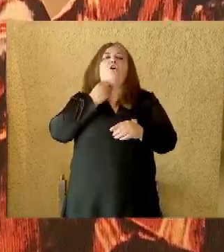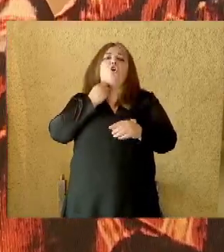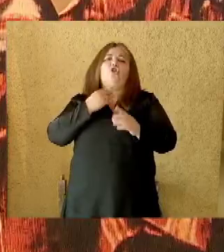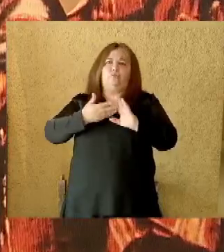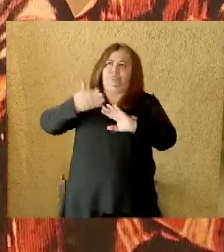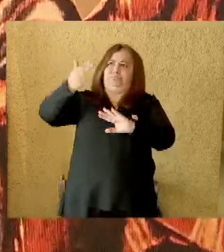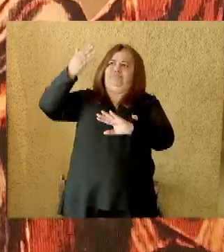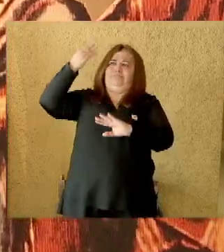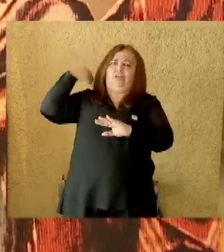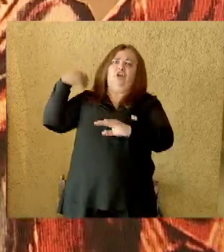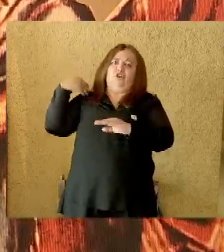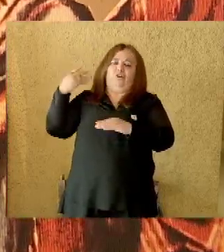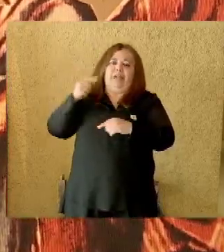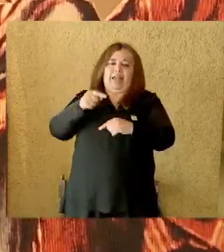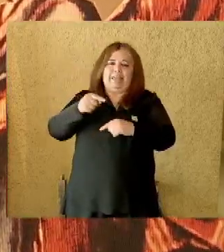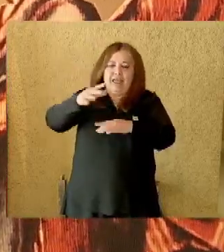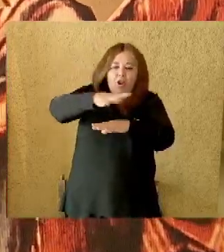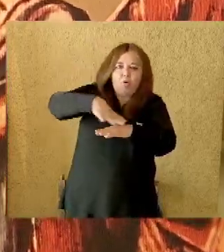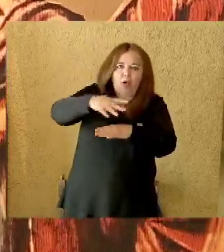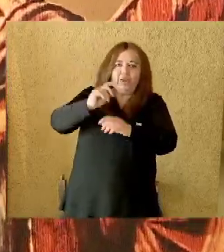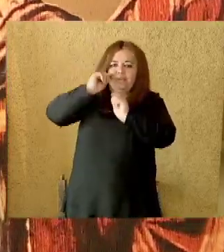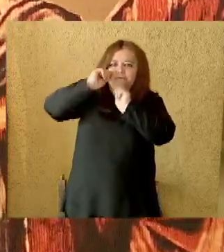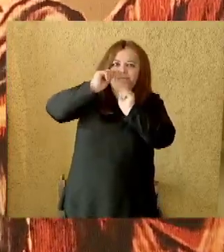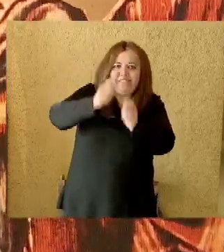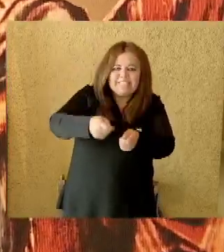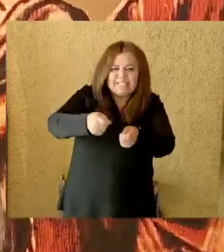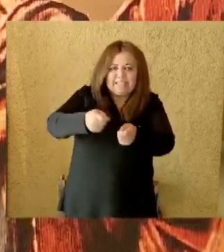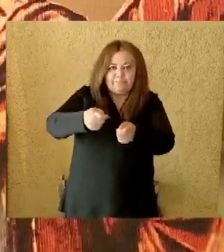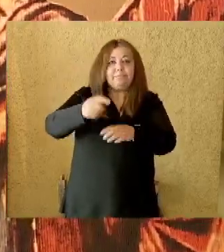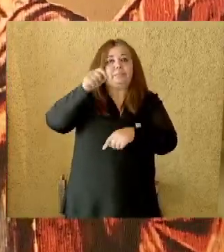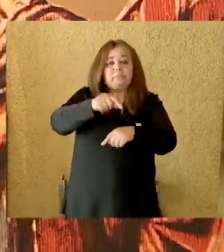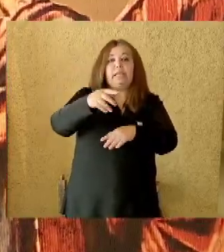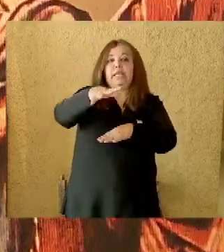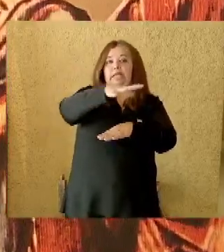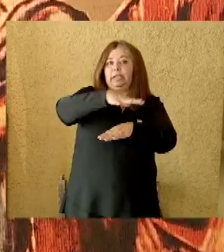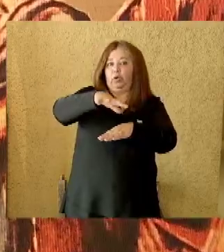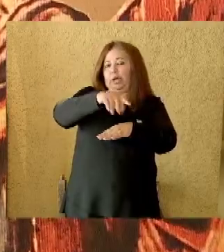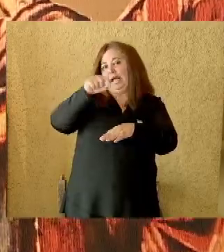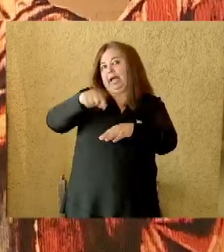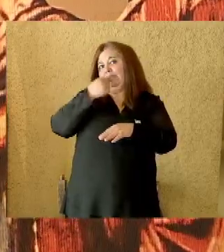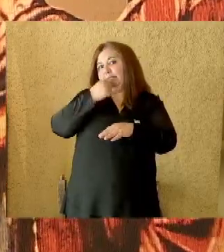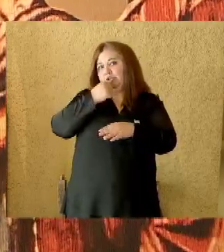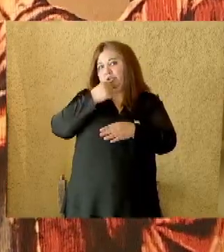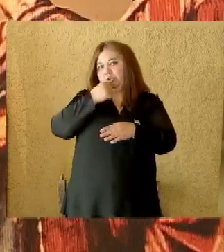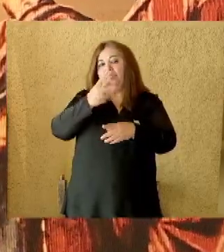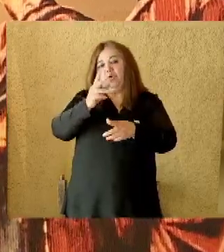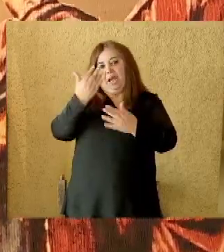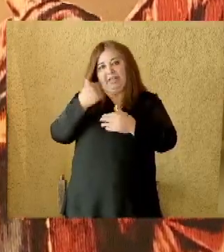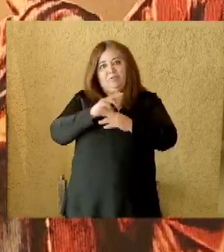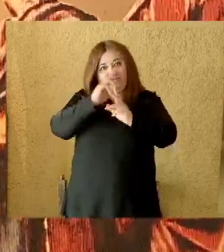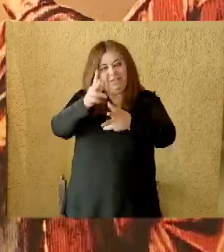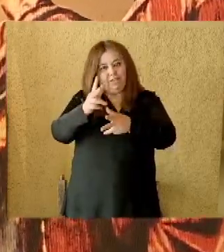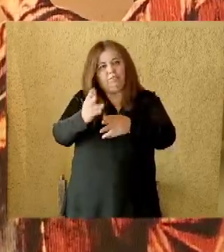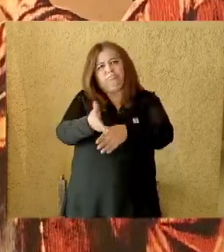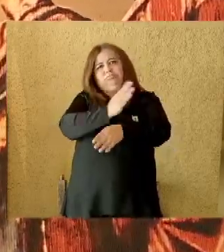época frecuentaban nuestra zona y este lugar concretamente de nuestra provincia, donde bien marcaste, Anita, muchos